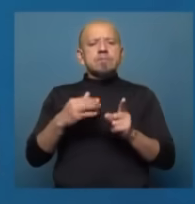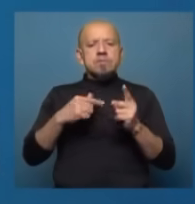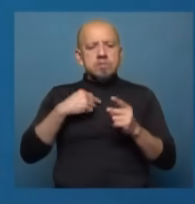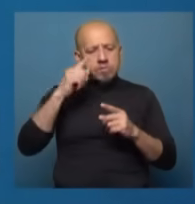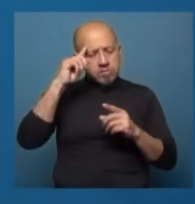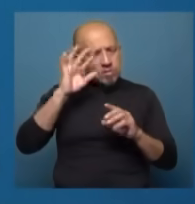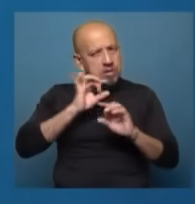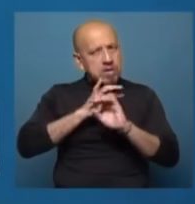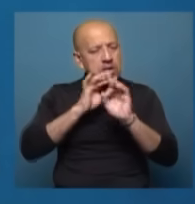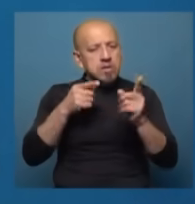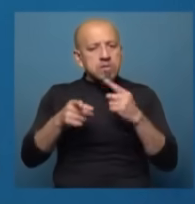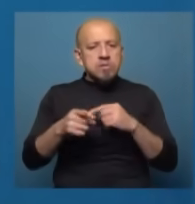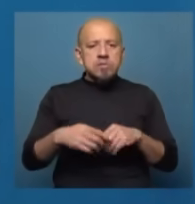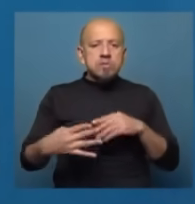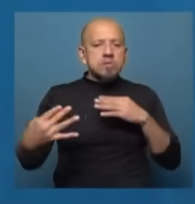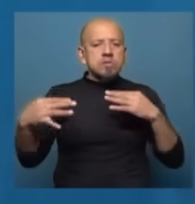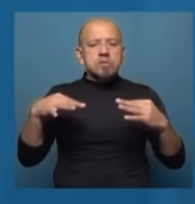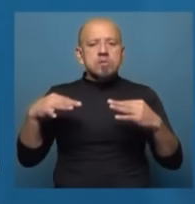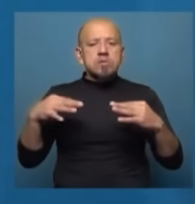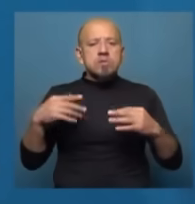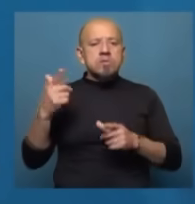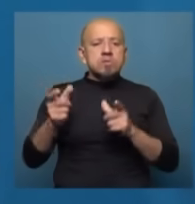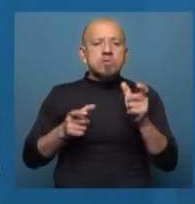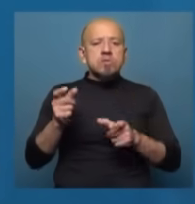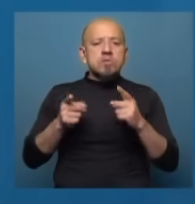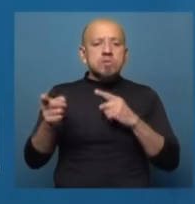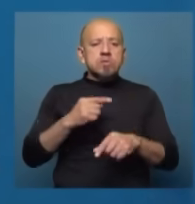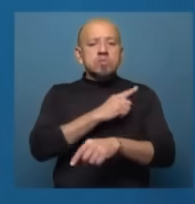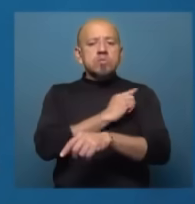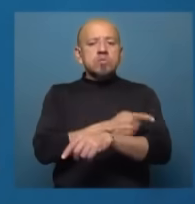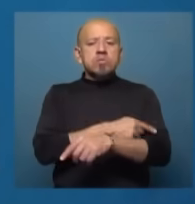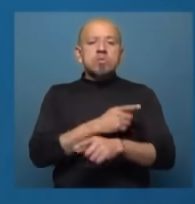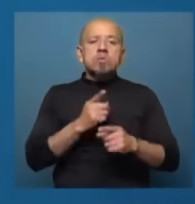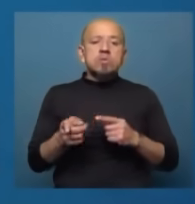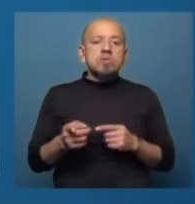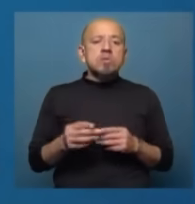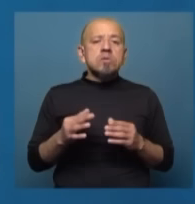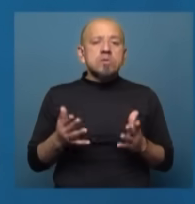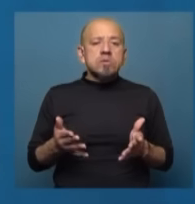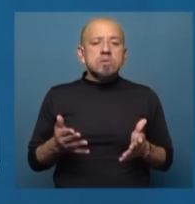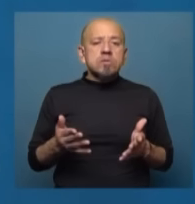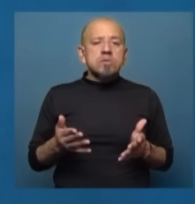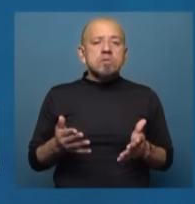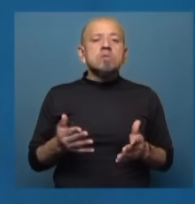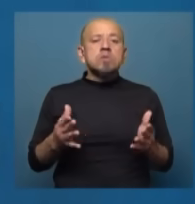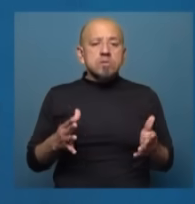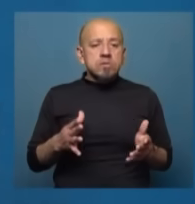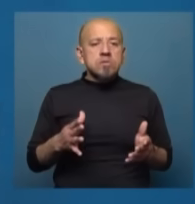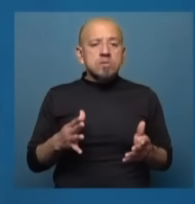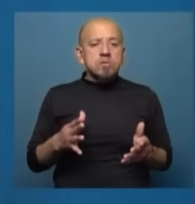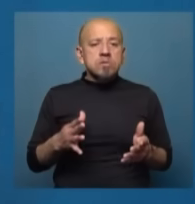que enfrentarse al a veces a personas que tienen poder o mucho poder Bueno hay que tener